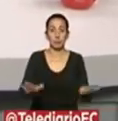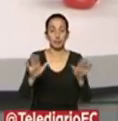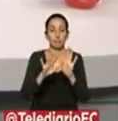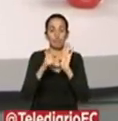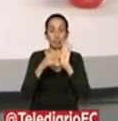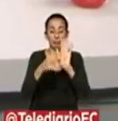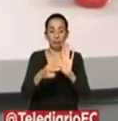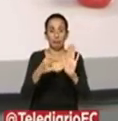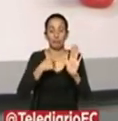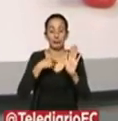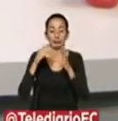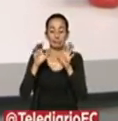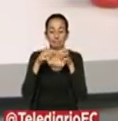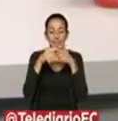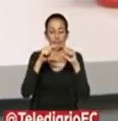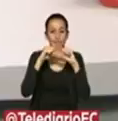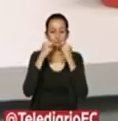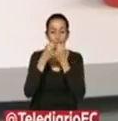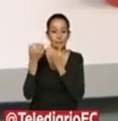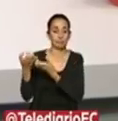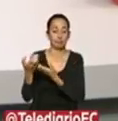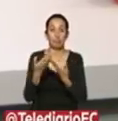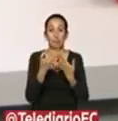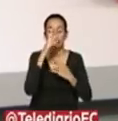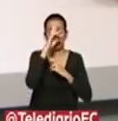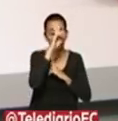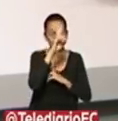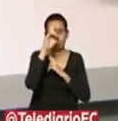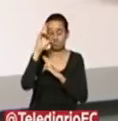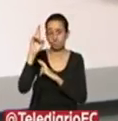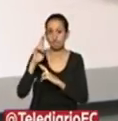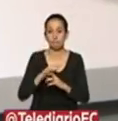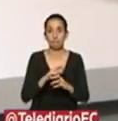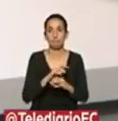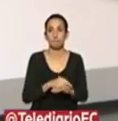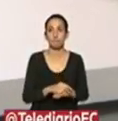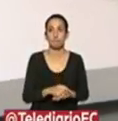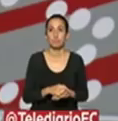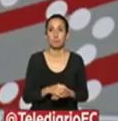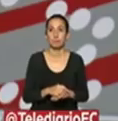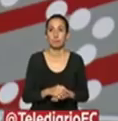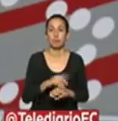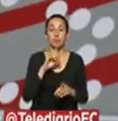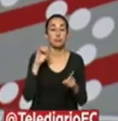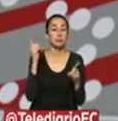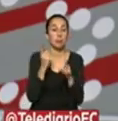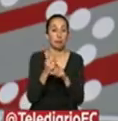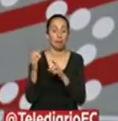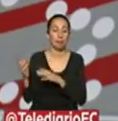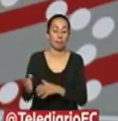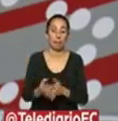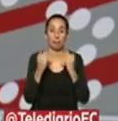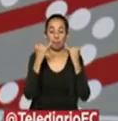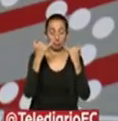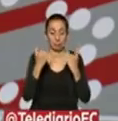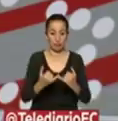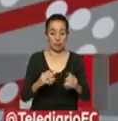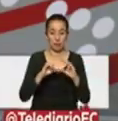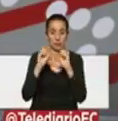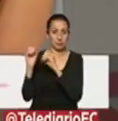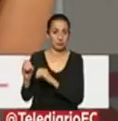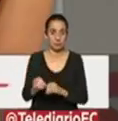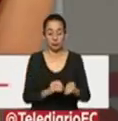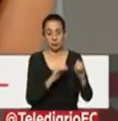lo que mi bloque ha decidido respetar también, igual que la posición de Roberto. Me parece que eso es lo que tiene que suceder en una